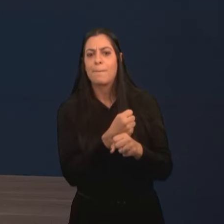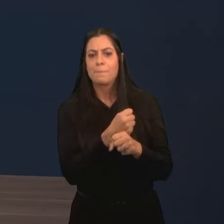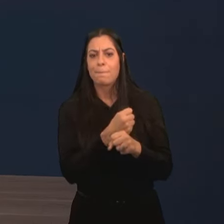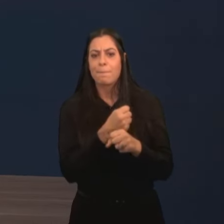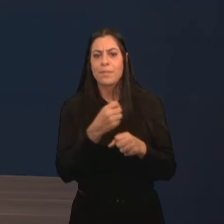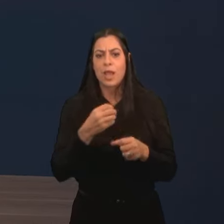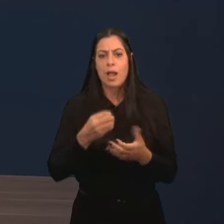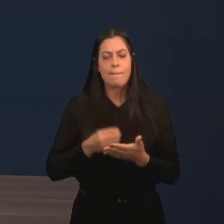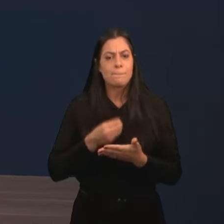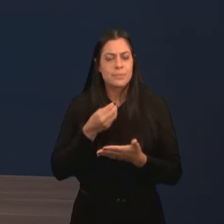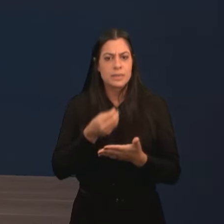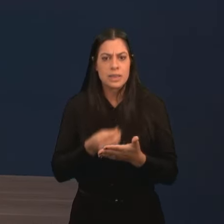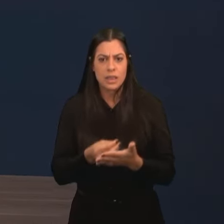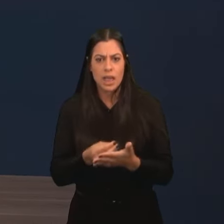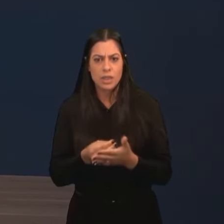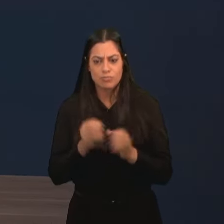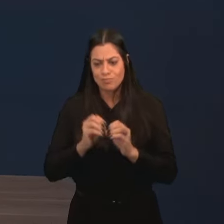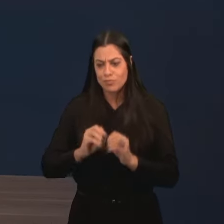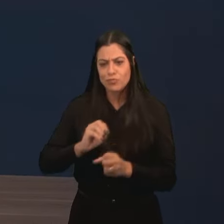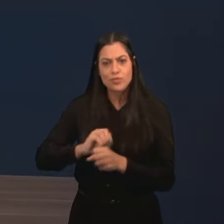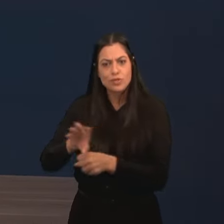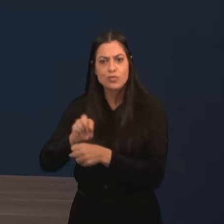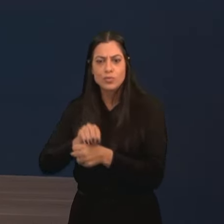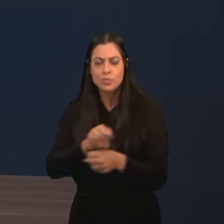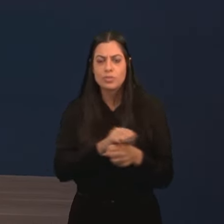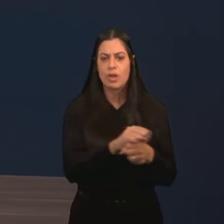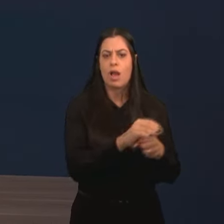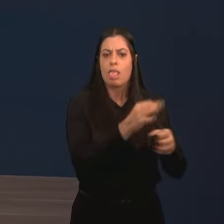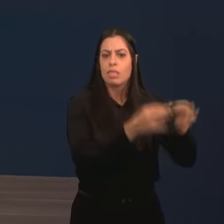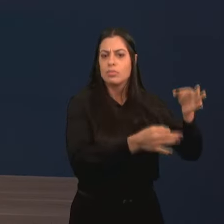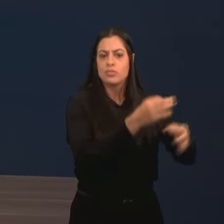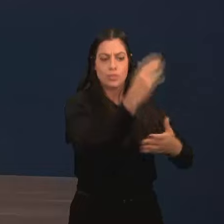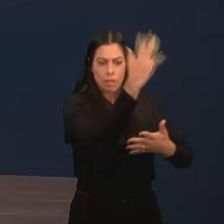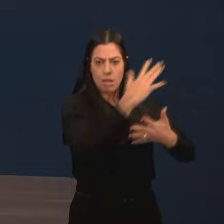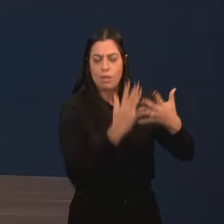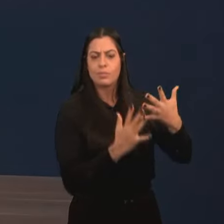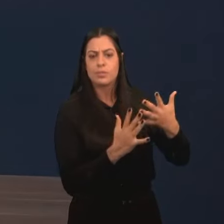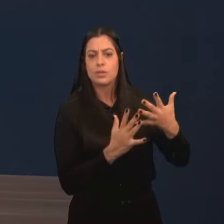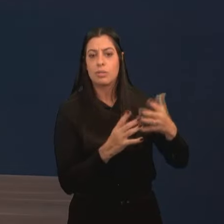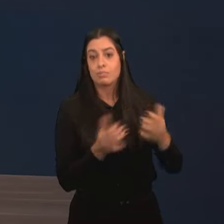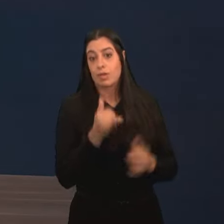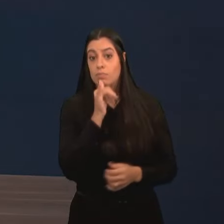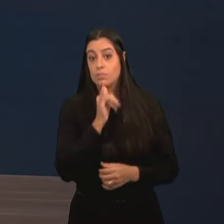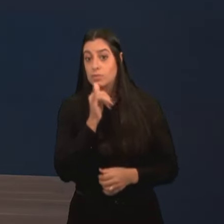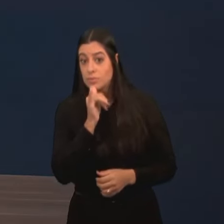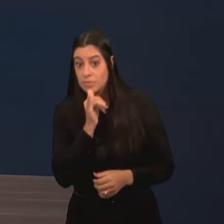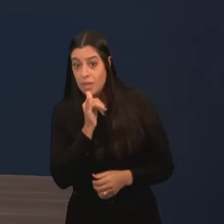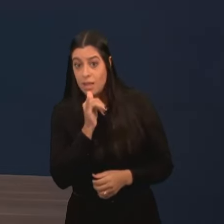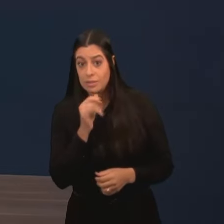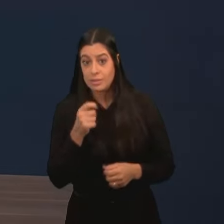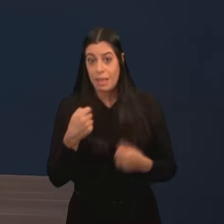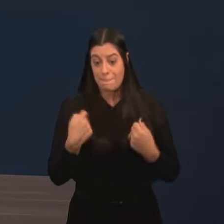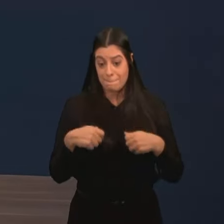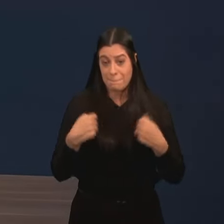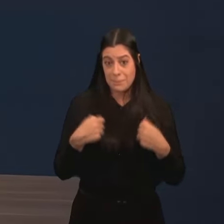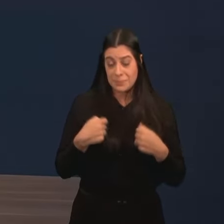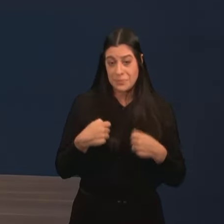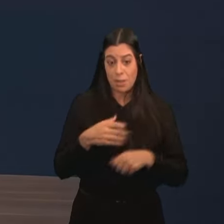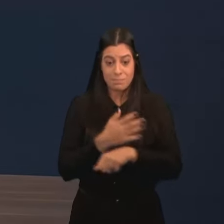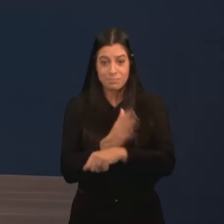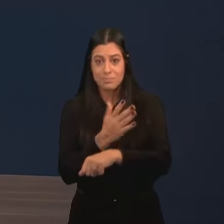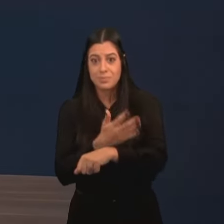algorítmicas aplicadas a la distribución de la justicia en Brasil? Para que, por ejemplo, nosotros coloquemos en